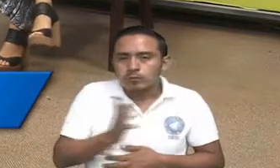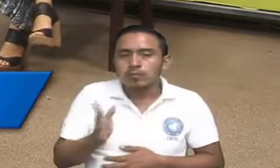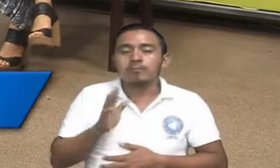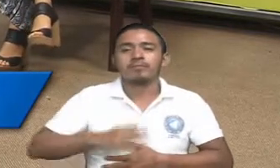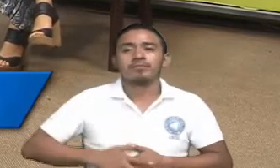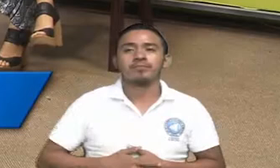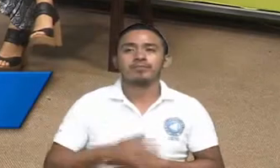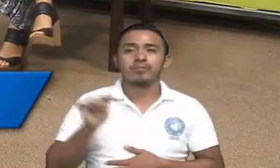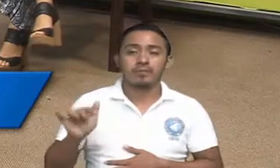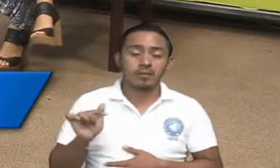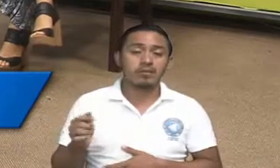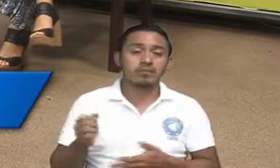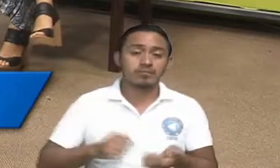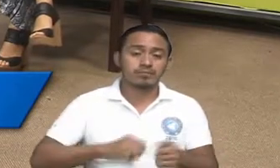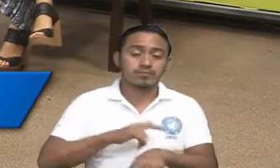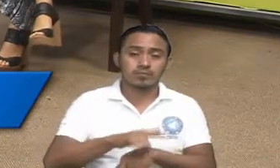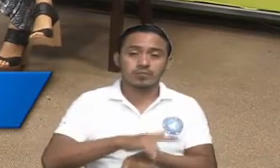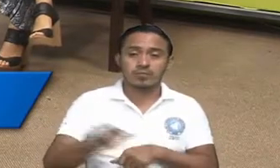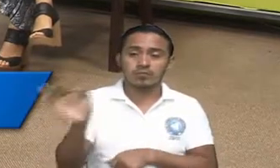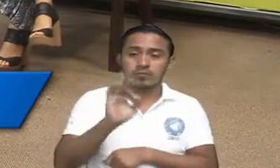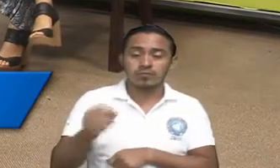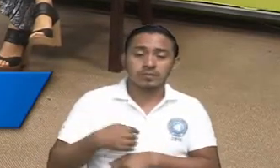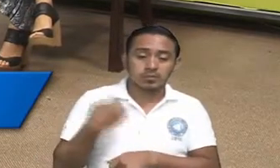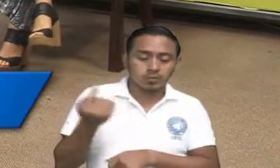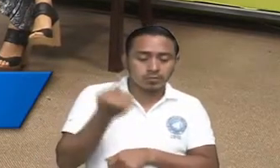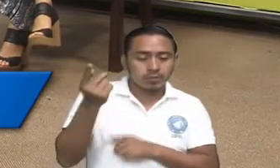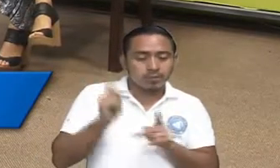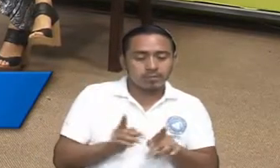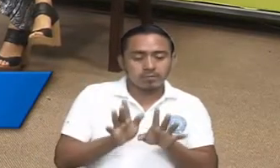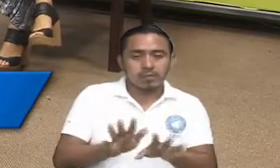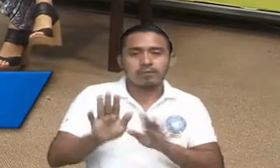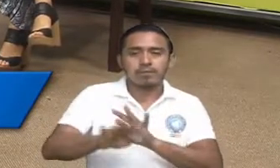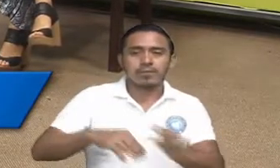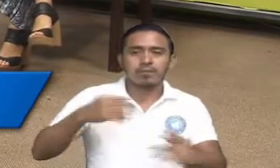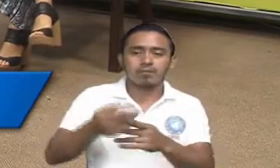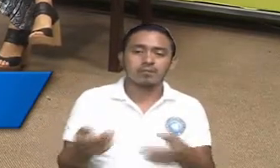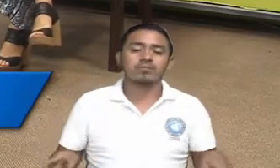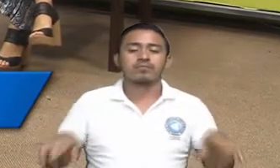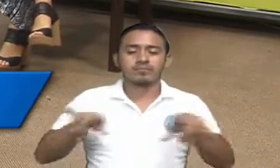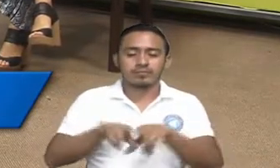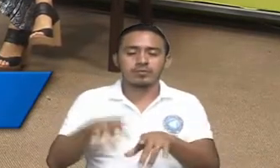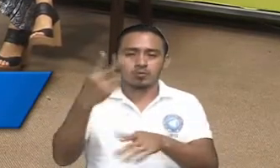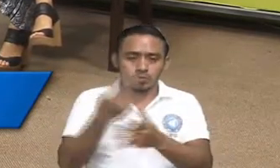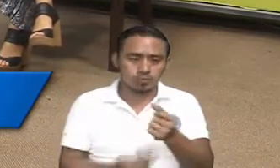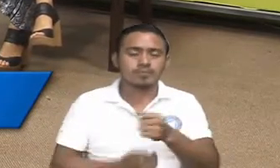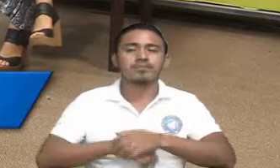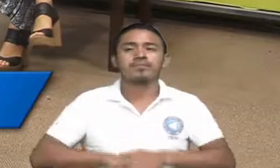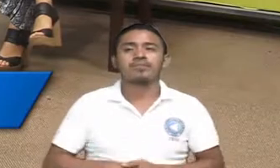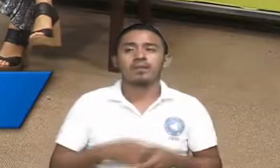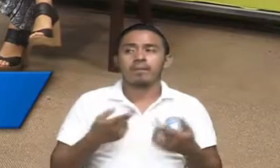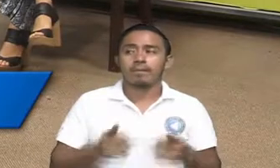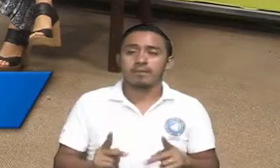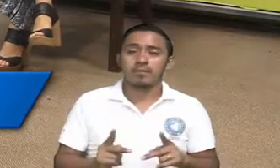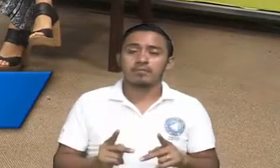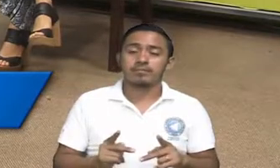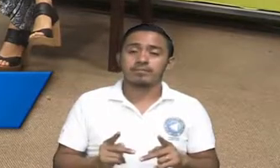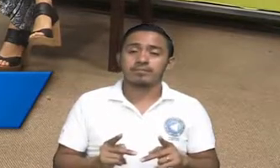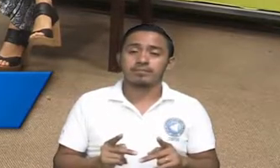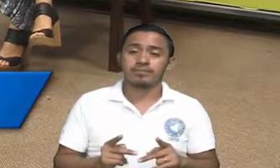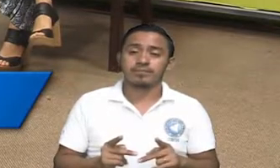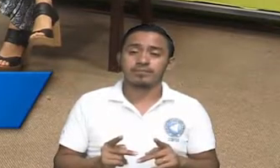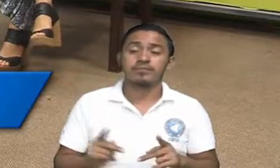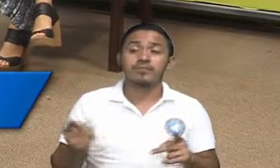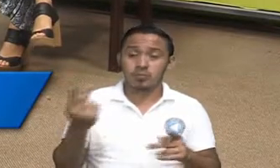enfermizos. Buscar ayuda a nivel individual, a nivel personal, después se hace el abordaje de pareja, pero si la relación está, si